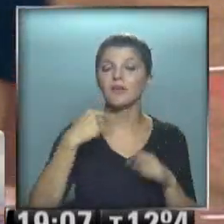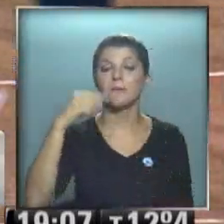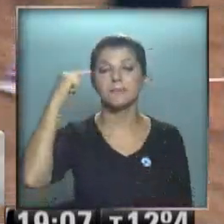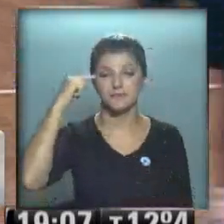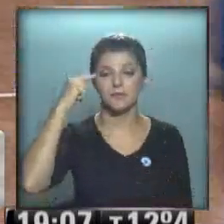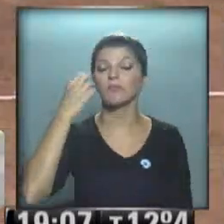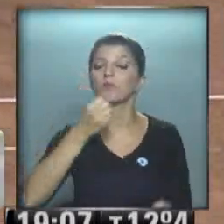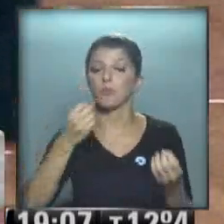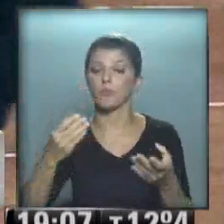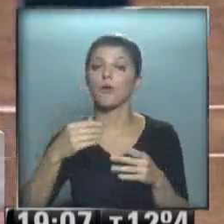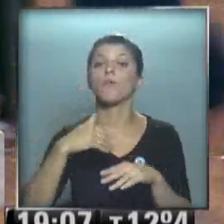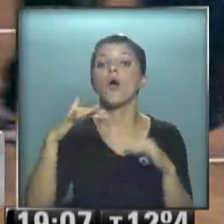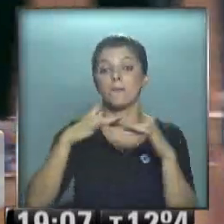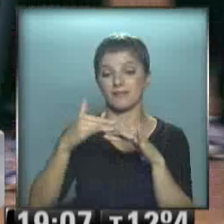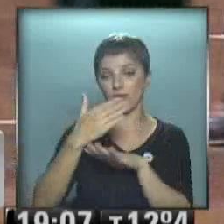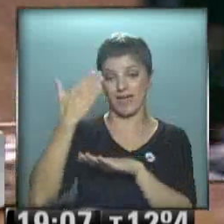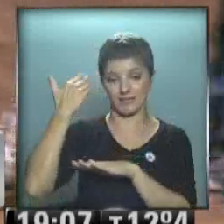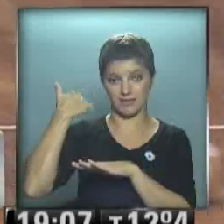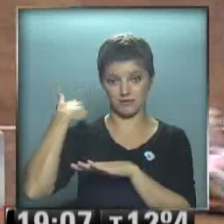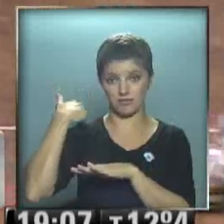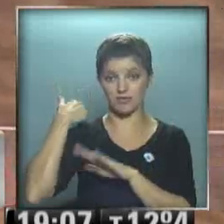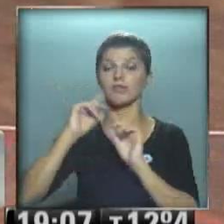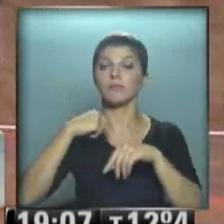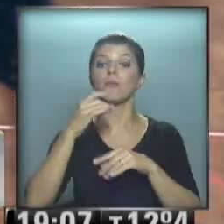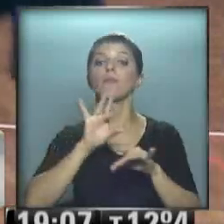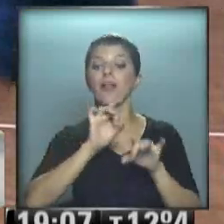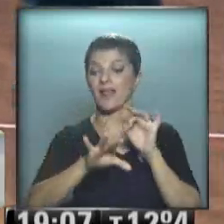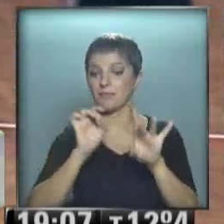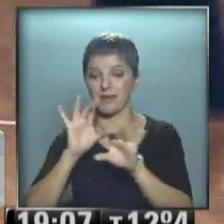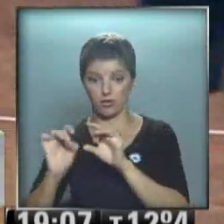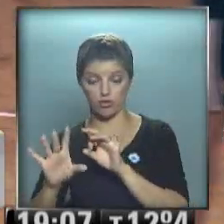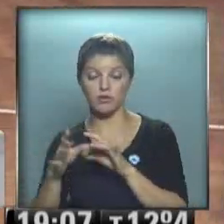estarlo, por cómo se dieron los partidos que jugamos, por la eliminatoria, y bueno,